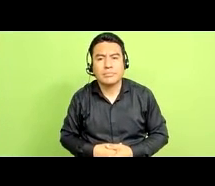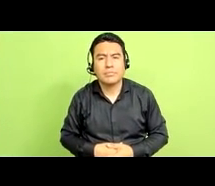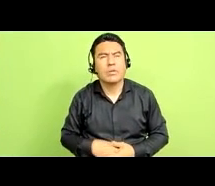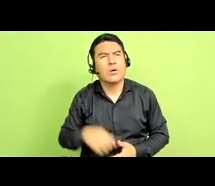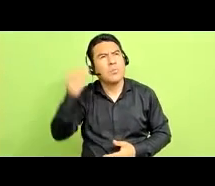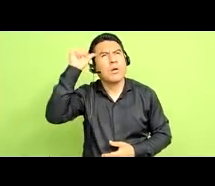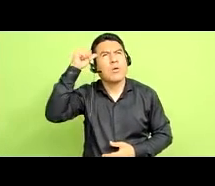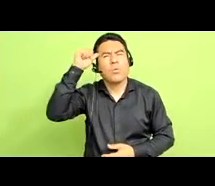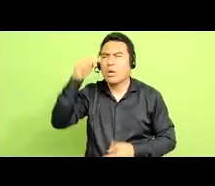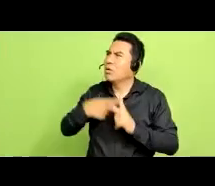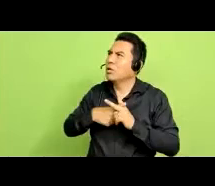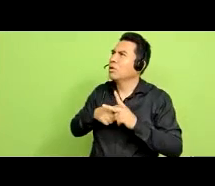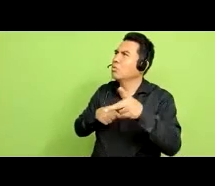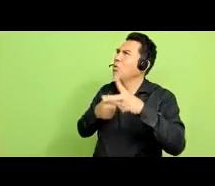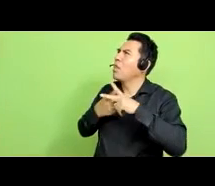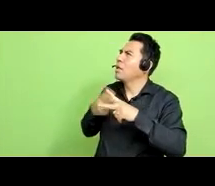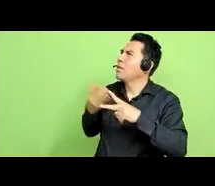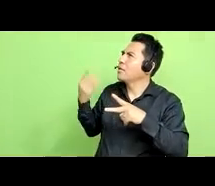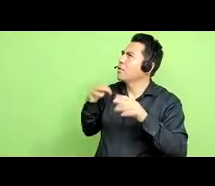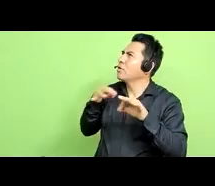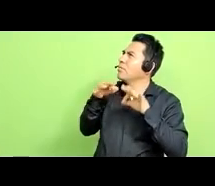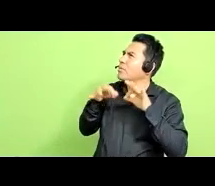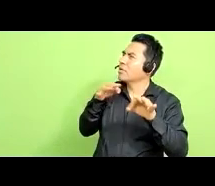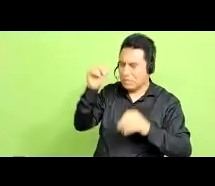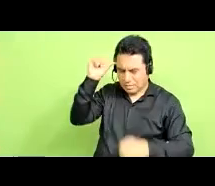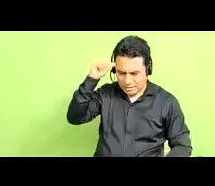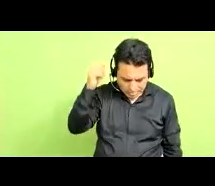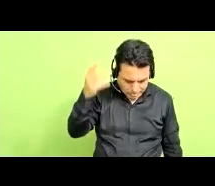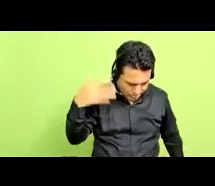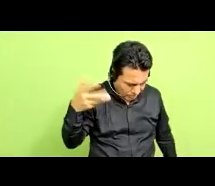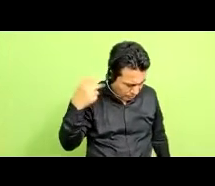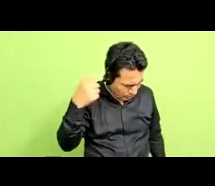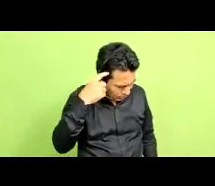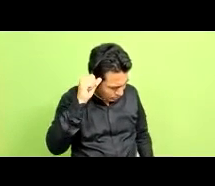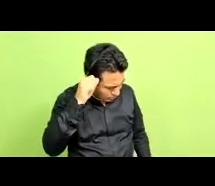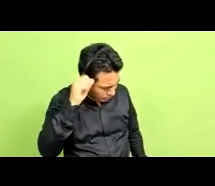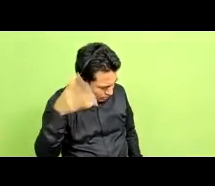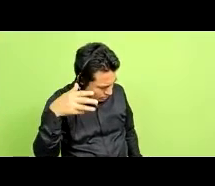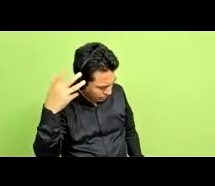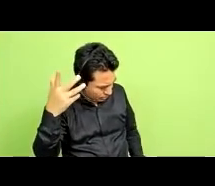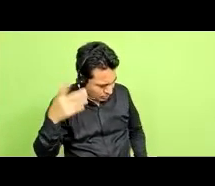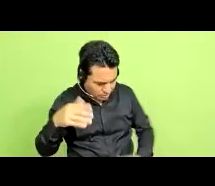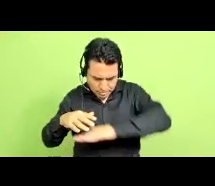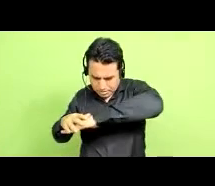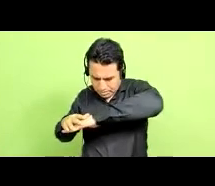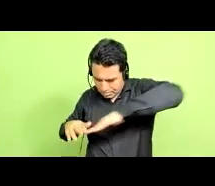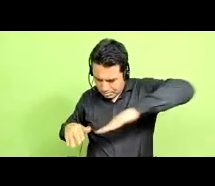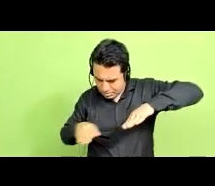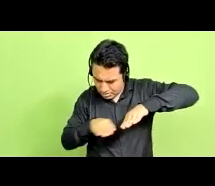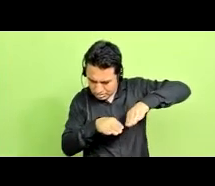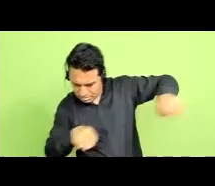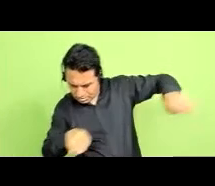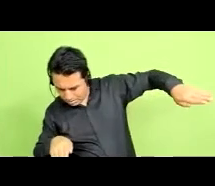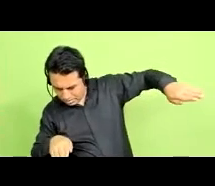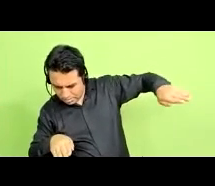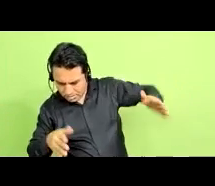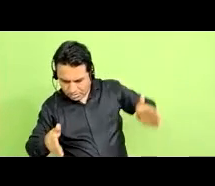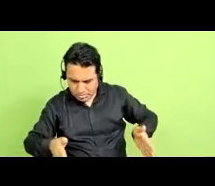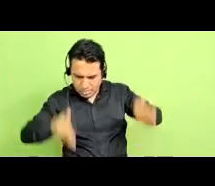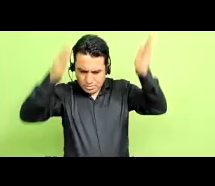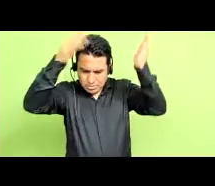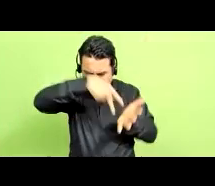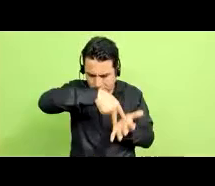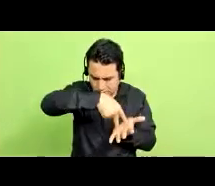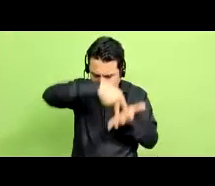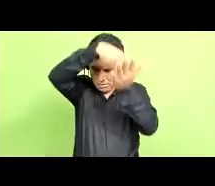cómo explicar las rampas para salvar el nivel cuando cuando hay ascensor ahí por